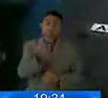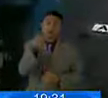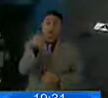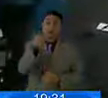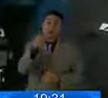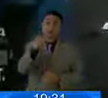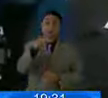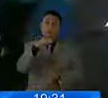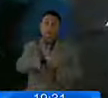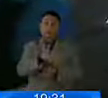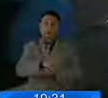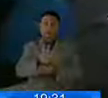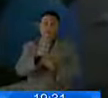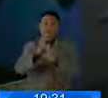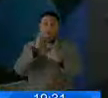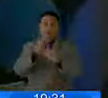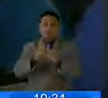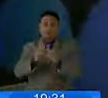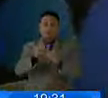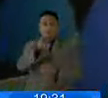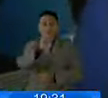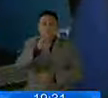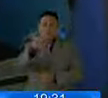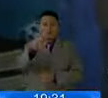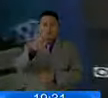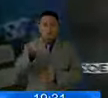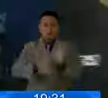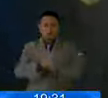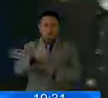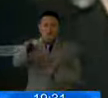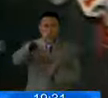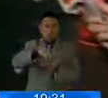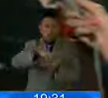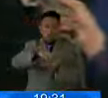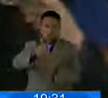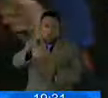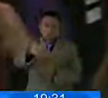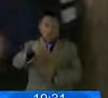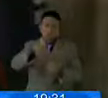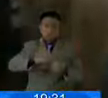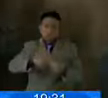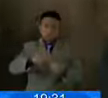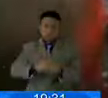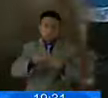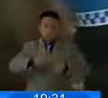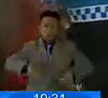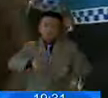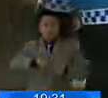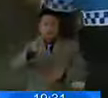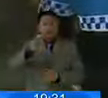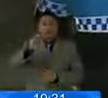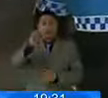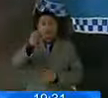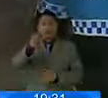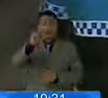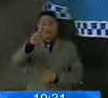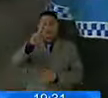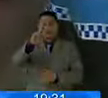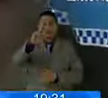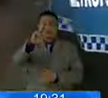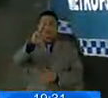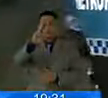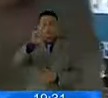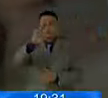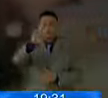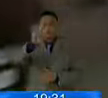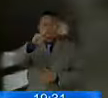El bus de la cooperativa Flor del Valle número 41, que había salido de Cayambe hacia Quito, se estrella en el sector de Cusubamba contra una camioneta donde viajaba una familia